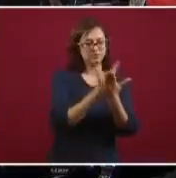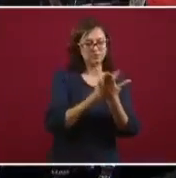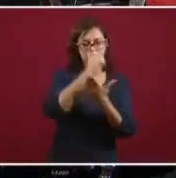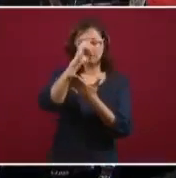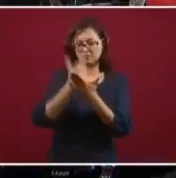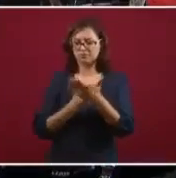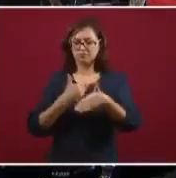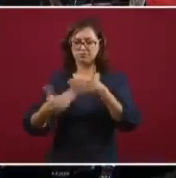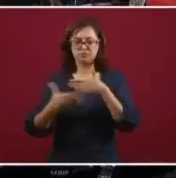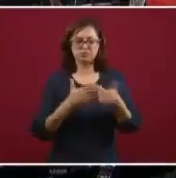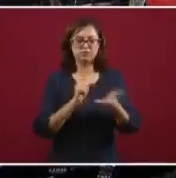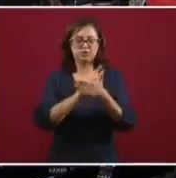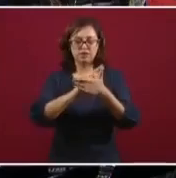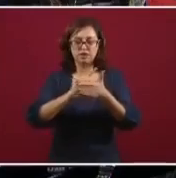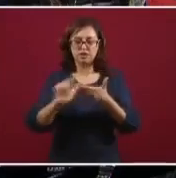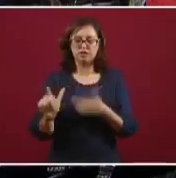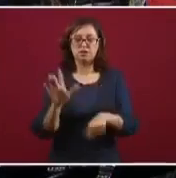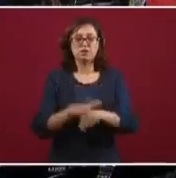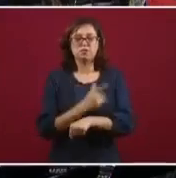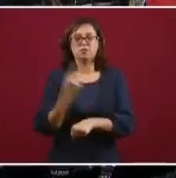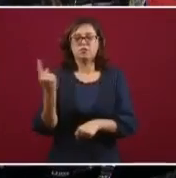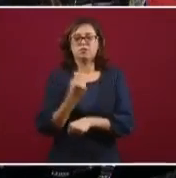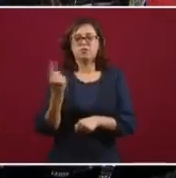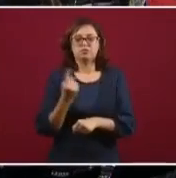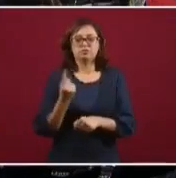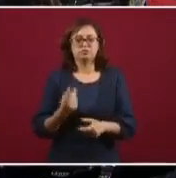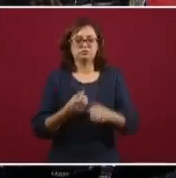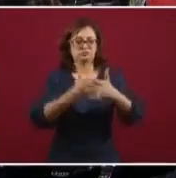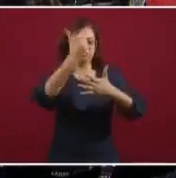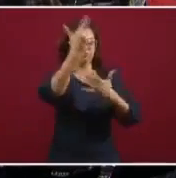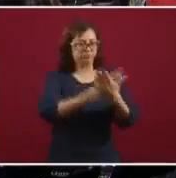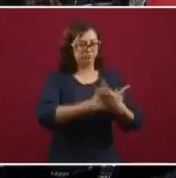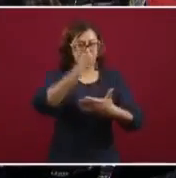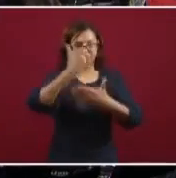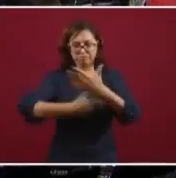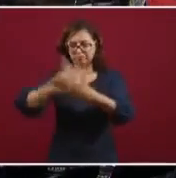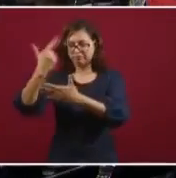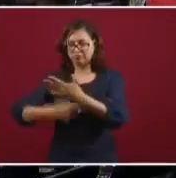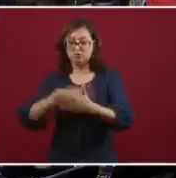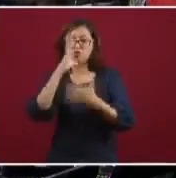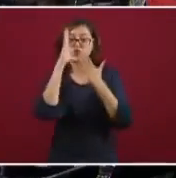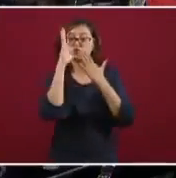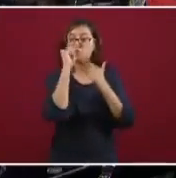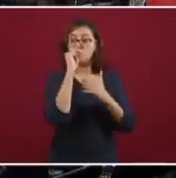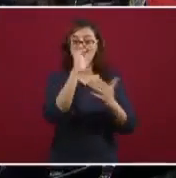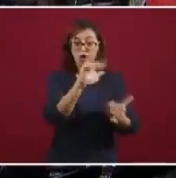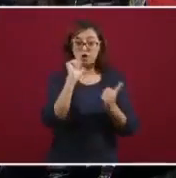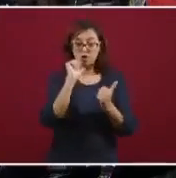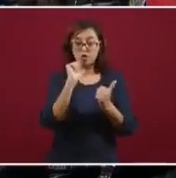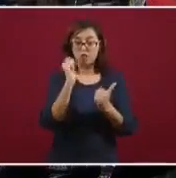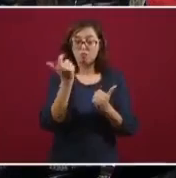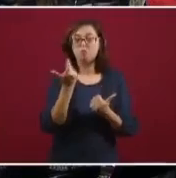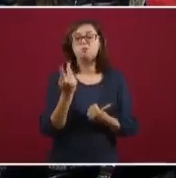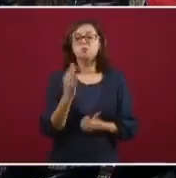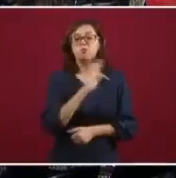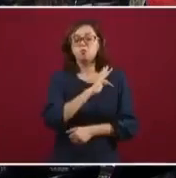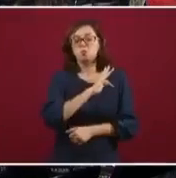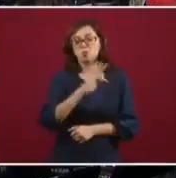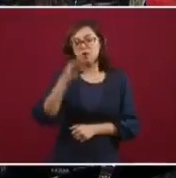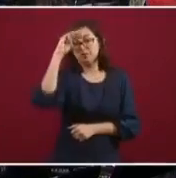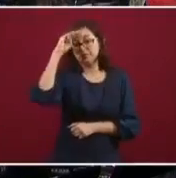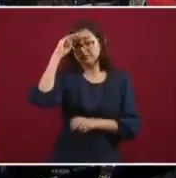cartera limpia, porque si uno tiene cantidades ahí que no puede cobrar, se pueden hacer